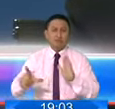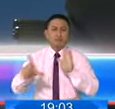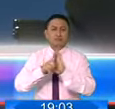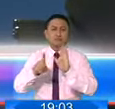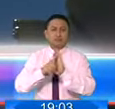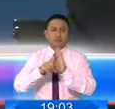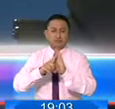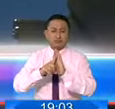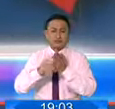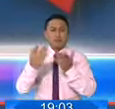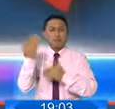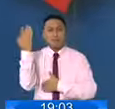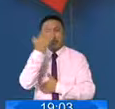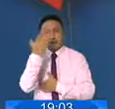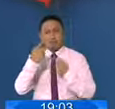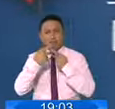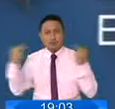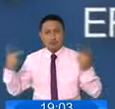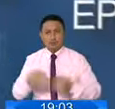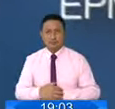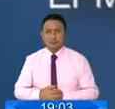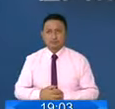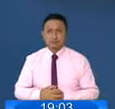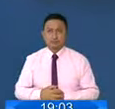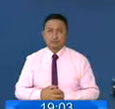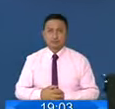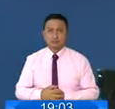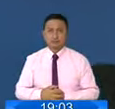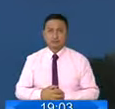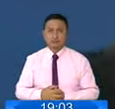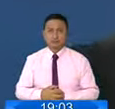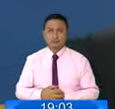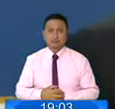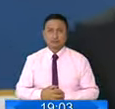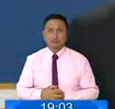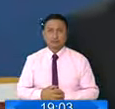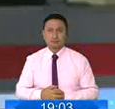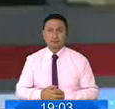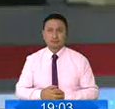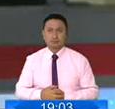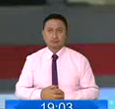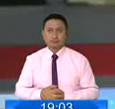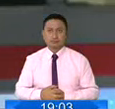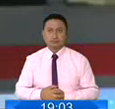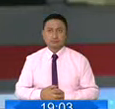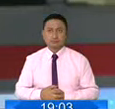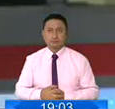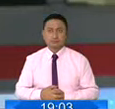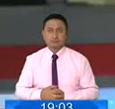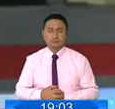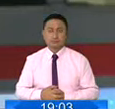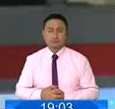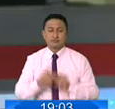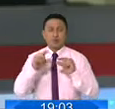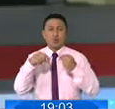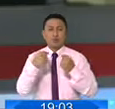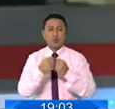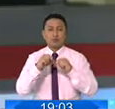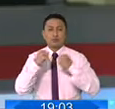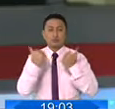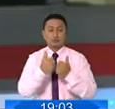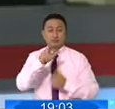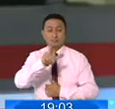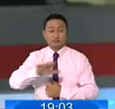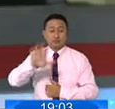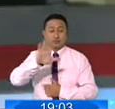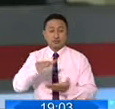de medios públicos. En Quito informó Andrea Valareso. Un grupo de legisladoras de Alianza